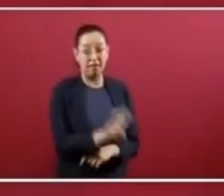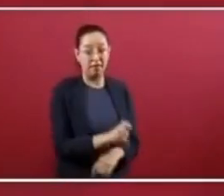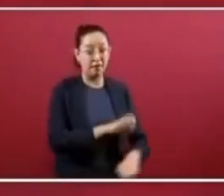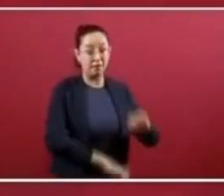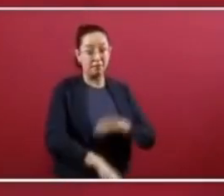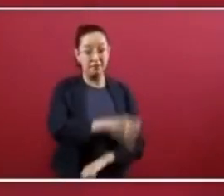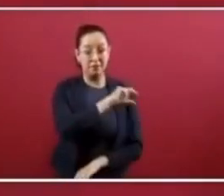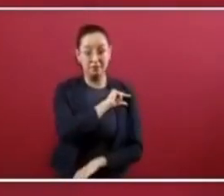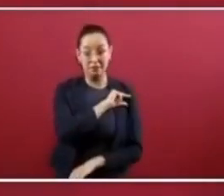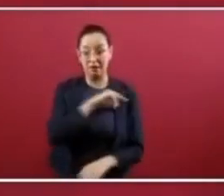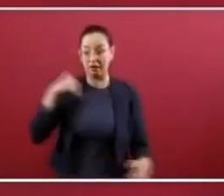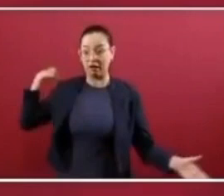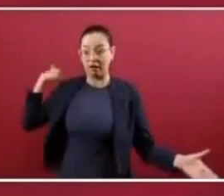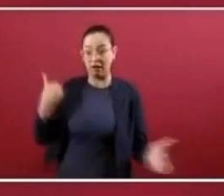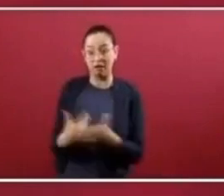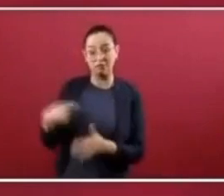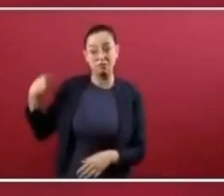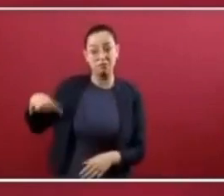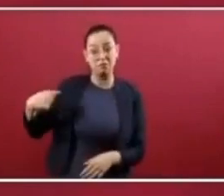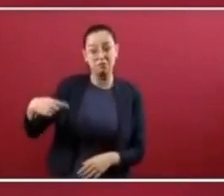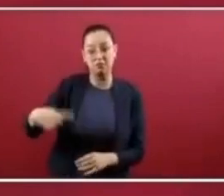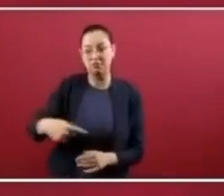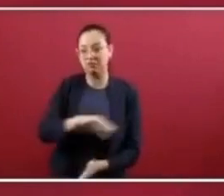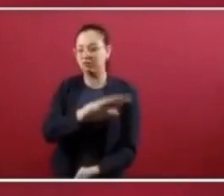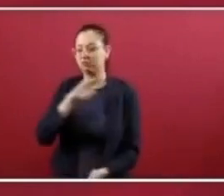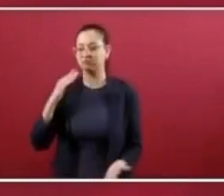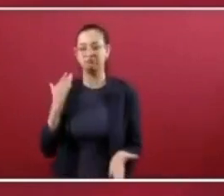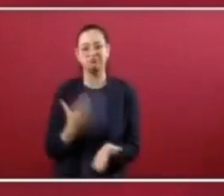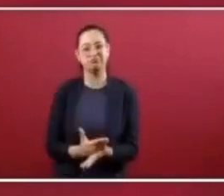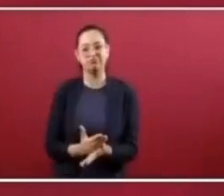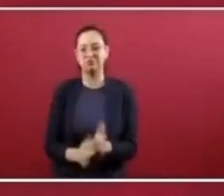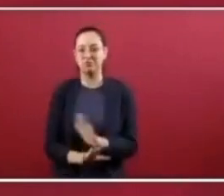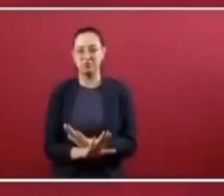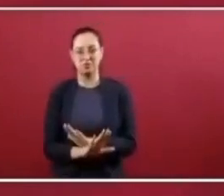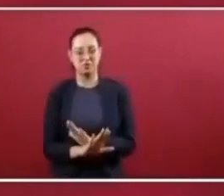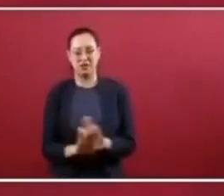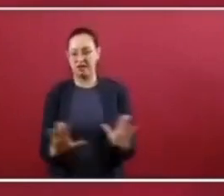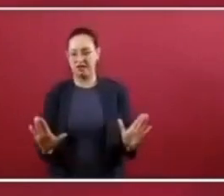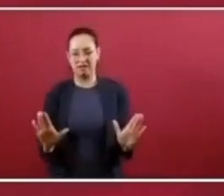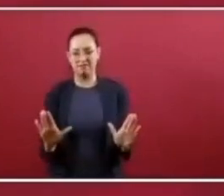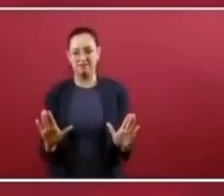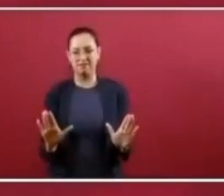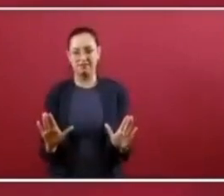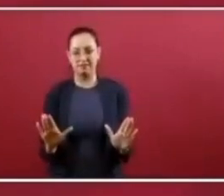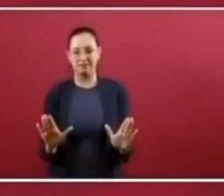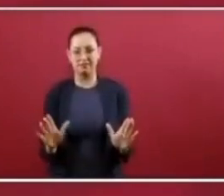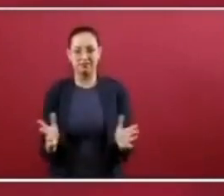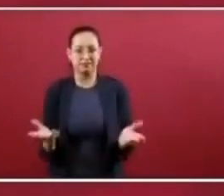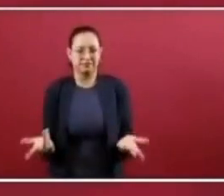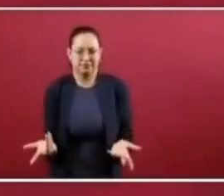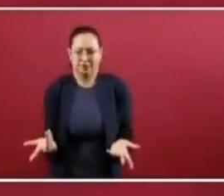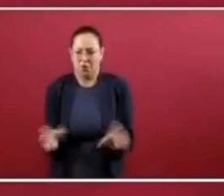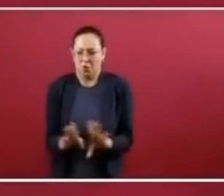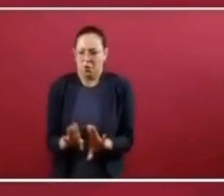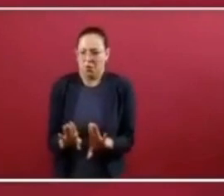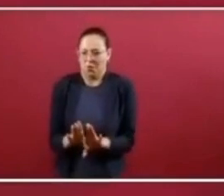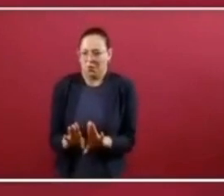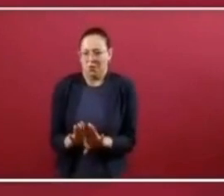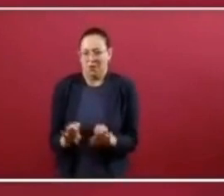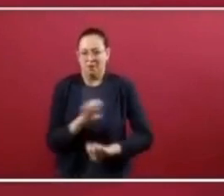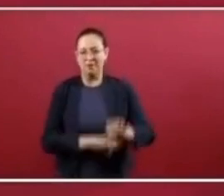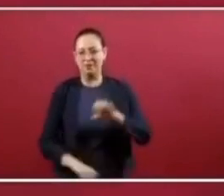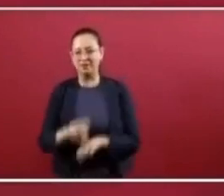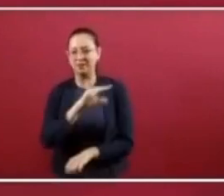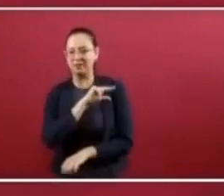de que se pasaban a las empresas particulares.